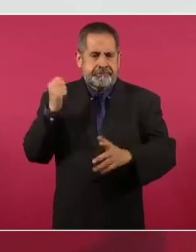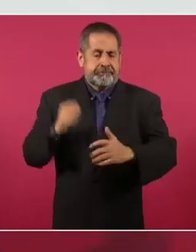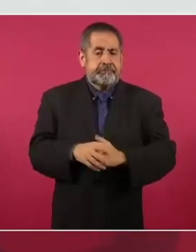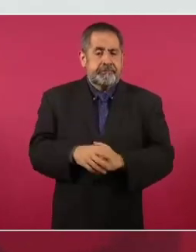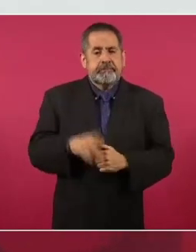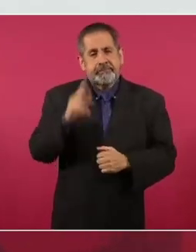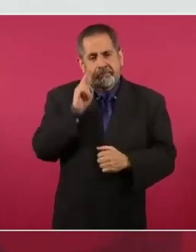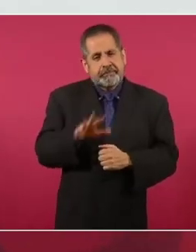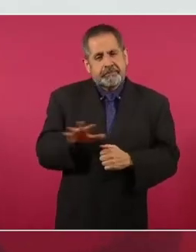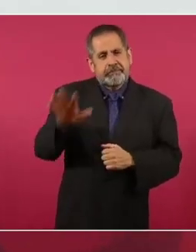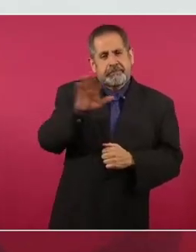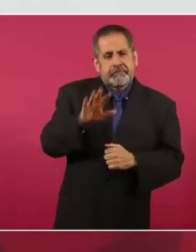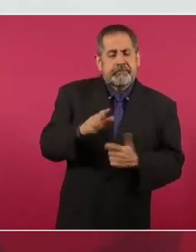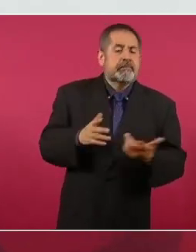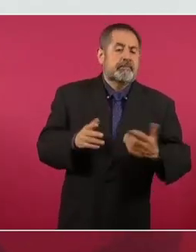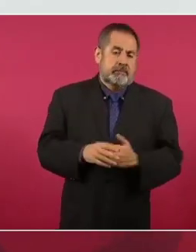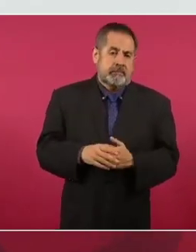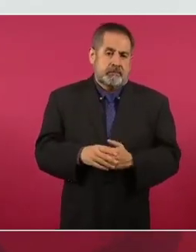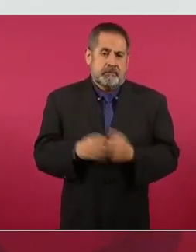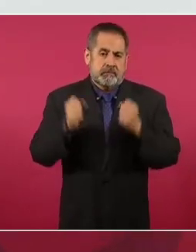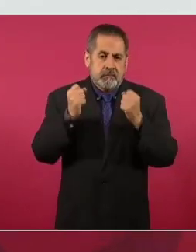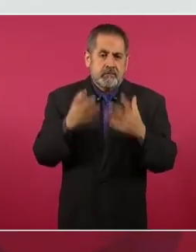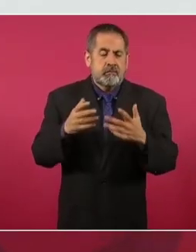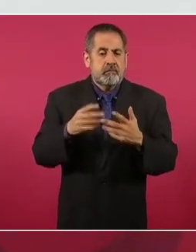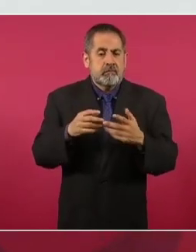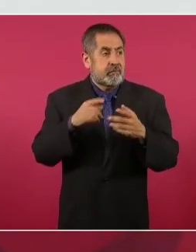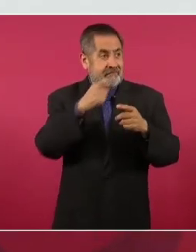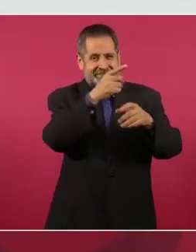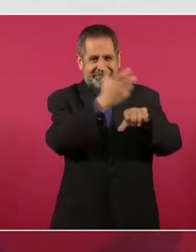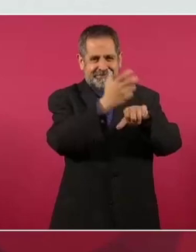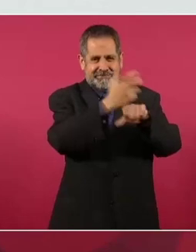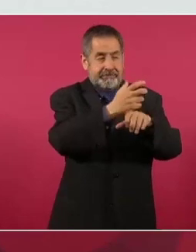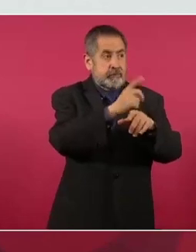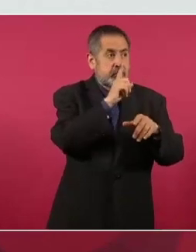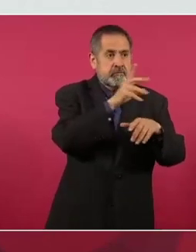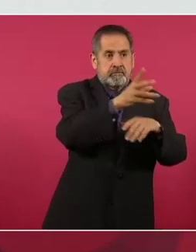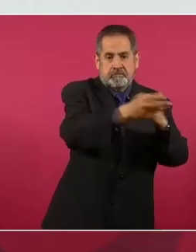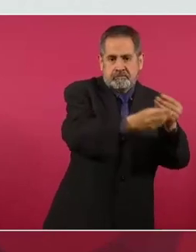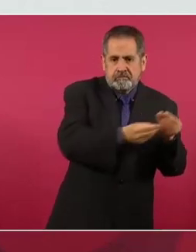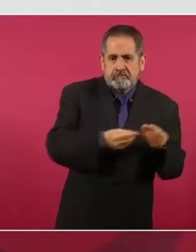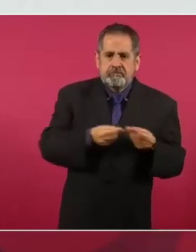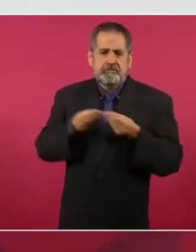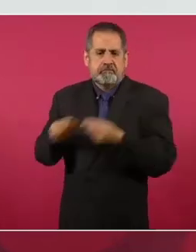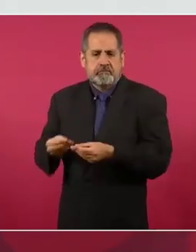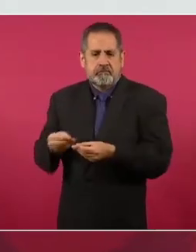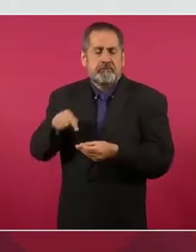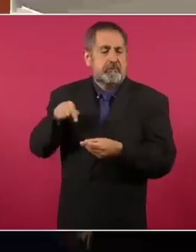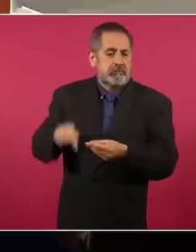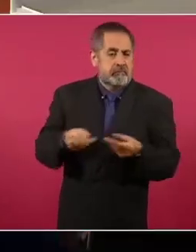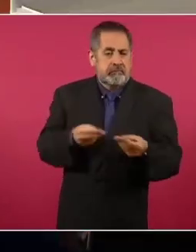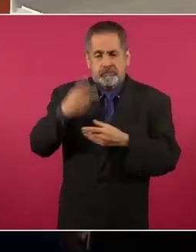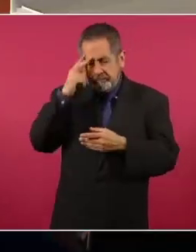Pero ustedes pueden ver también cuál es la densidad de armas aseguradas. Todas esas armas vinculadas ¿a qué? A la delincuencia organizada.